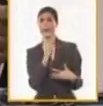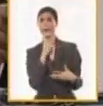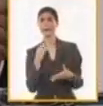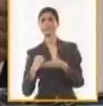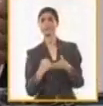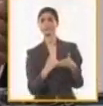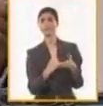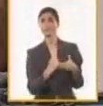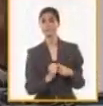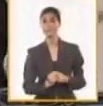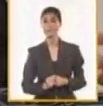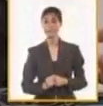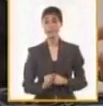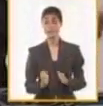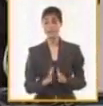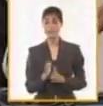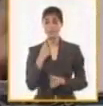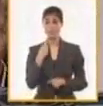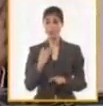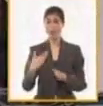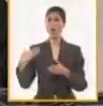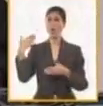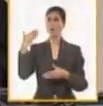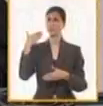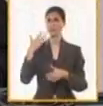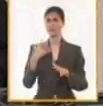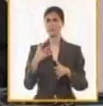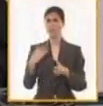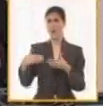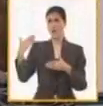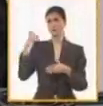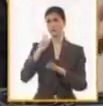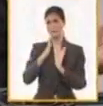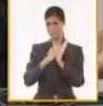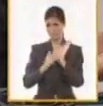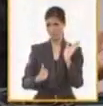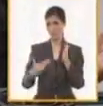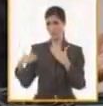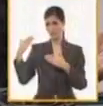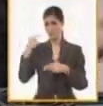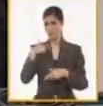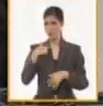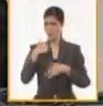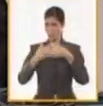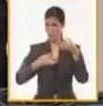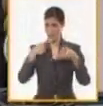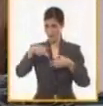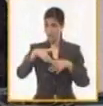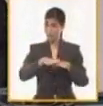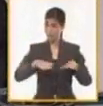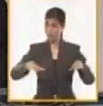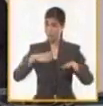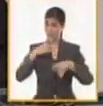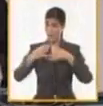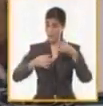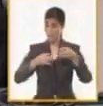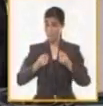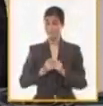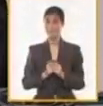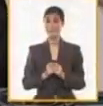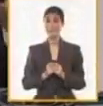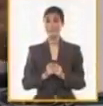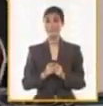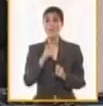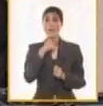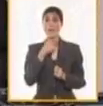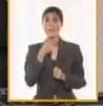lo dije en una mesa que estuve hace aproximadamente un mes, de Randy como anfitrión, que por cierto le